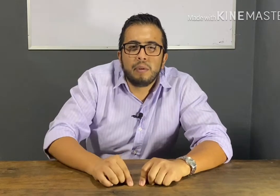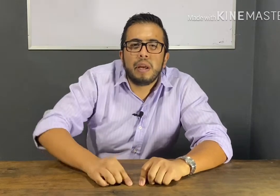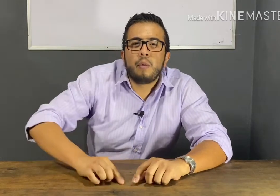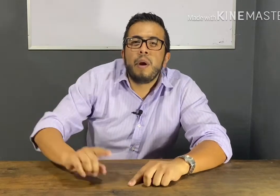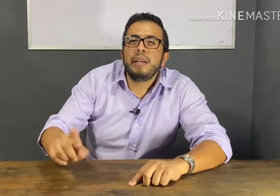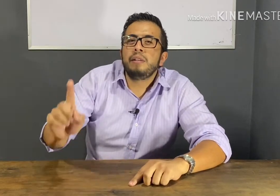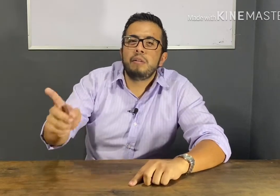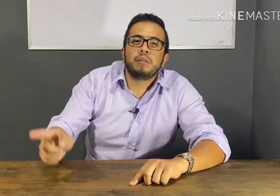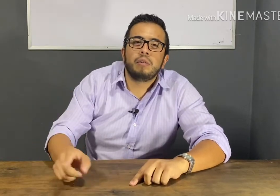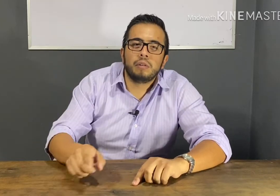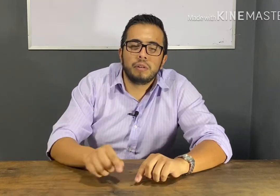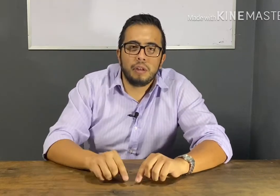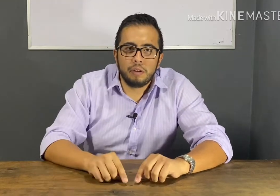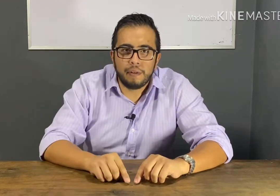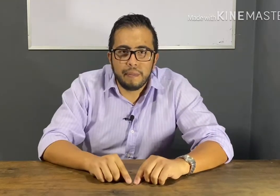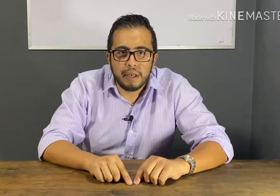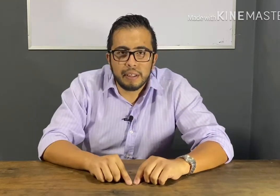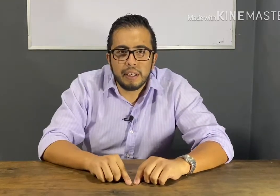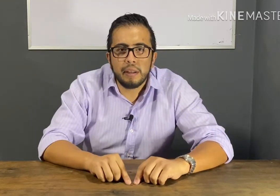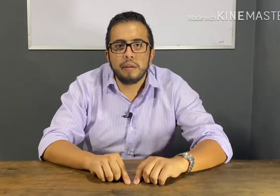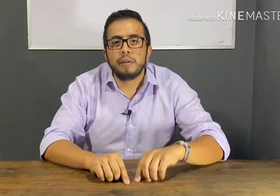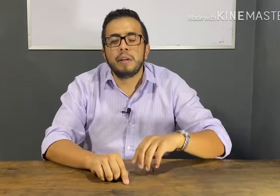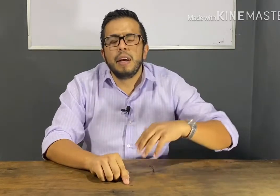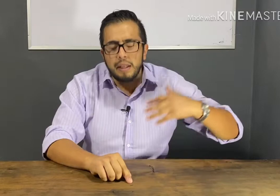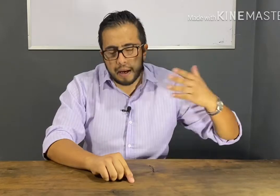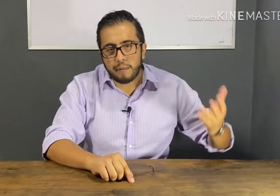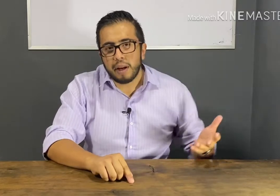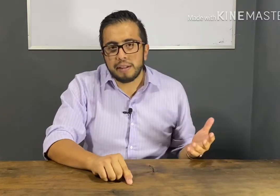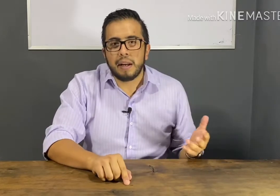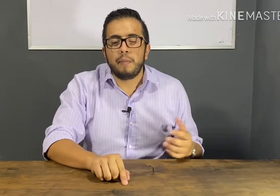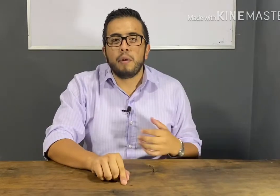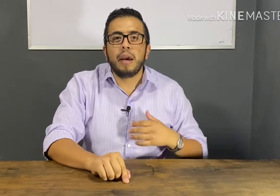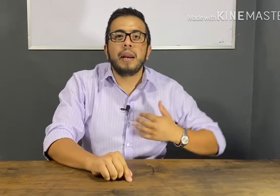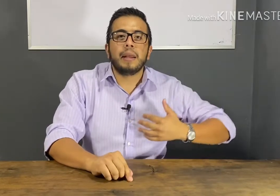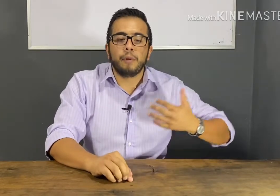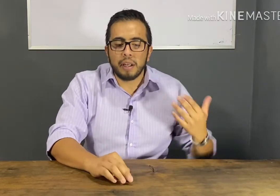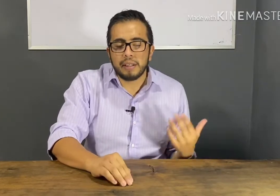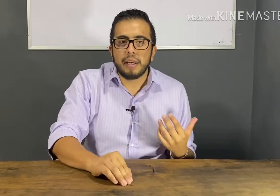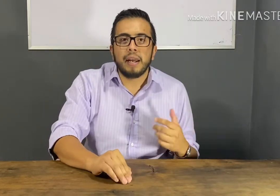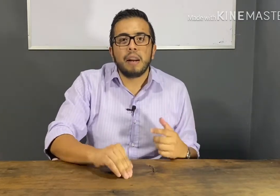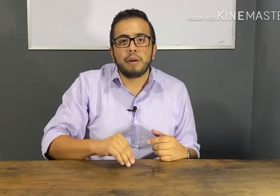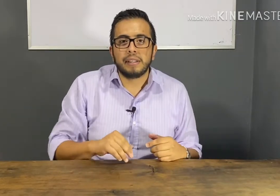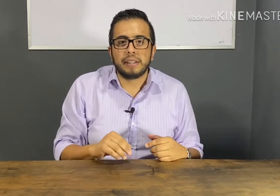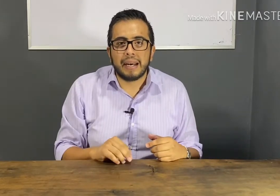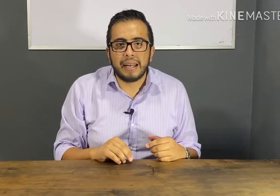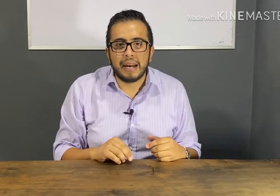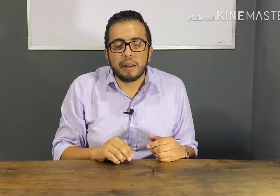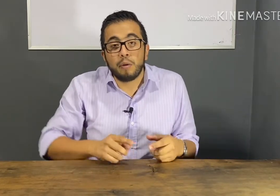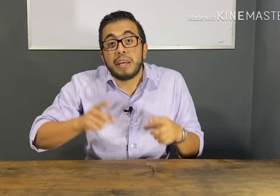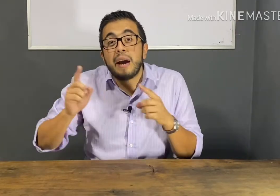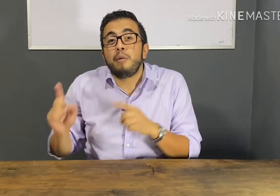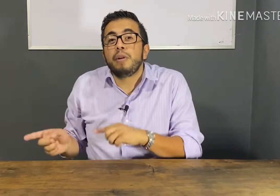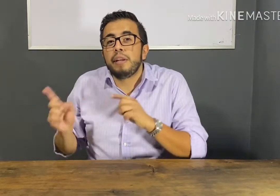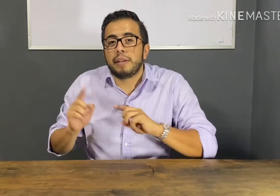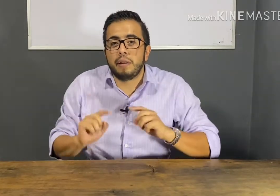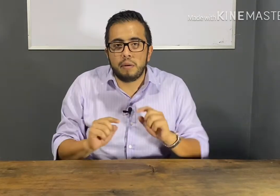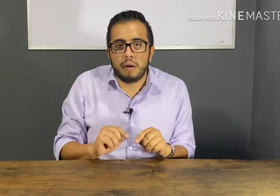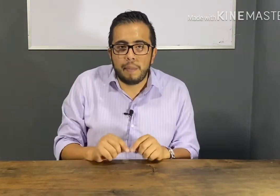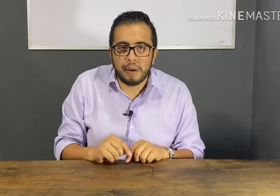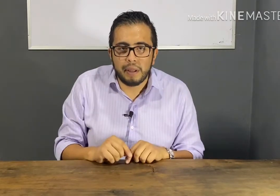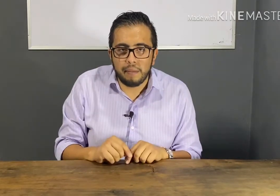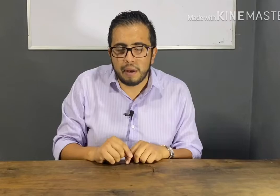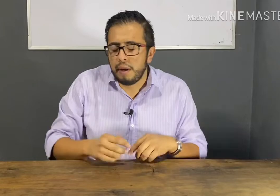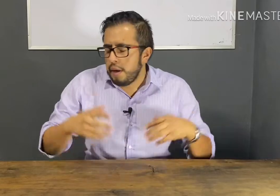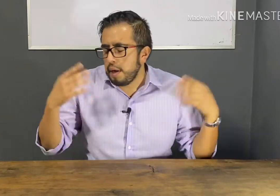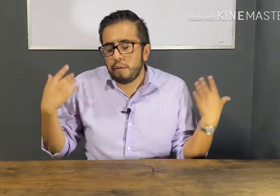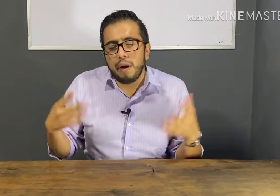le pregunta cuáles son los costos de los feminicidios, de la violencia a la mujer, la violencia de género que se están generando y agudizando con